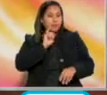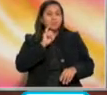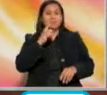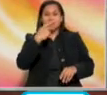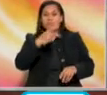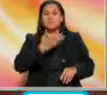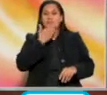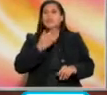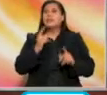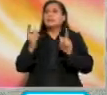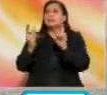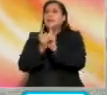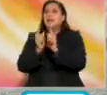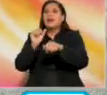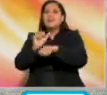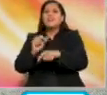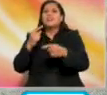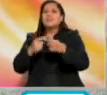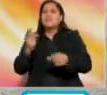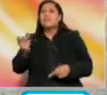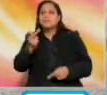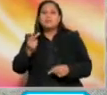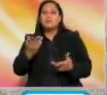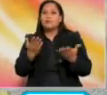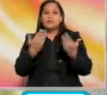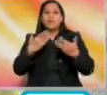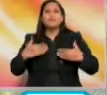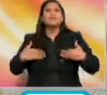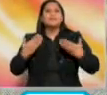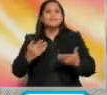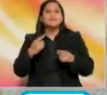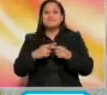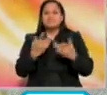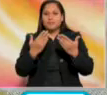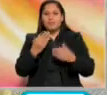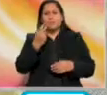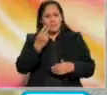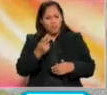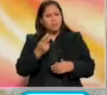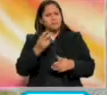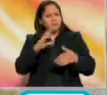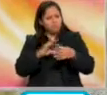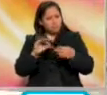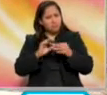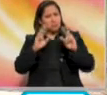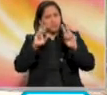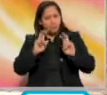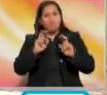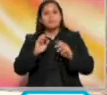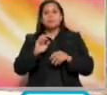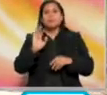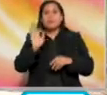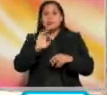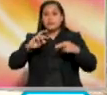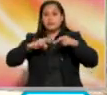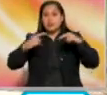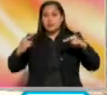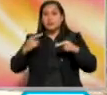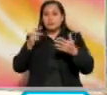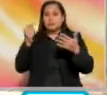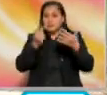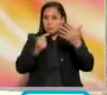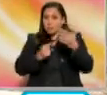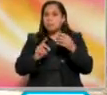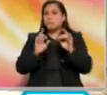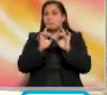Y no tienes a quién preguntarle, ¿no? Y entonces creo que estas son de las cosas que también debemos exponer y decir, probablemente en una relación puedas enfrentar estas